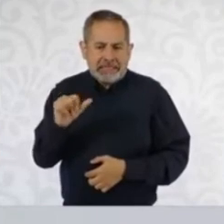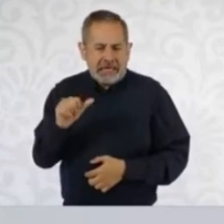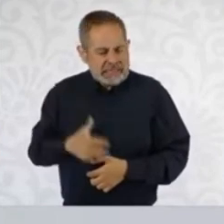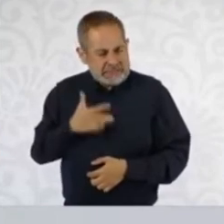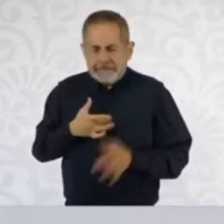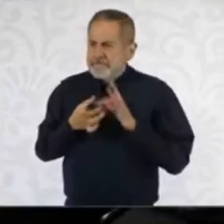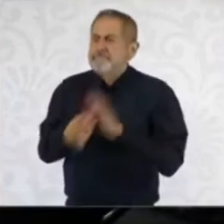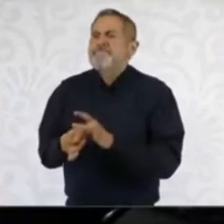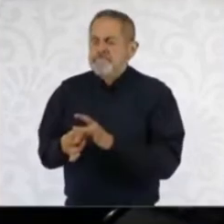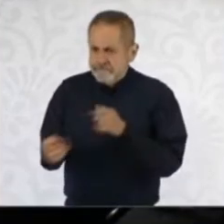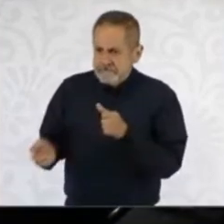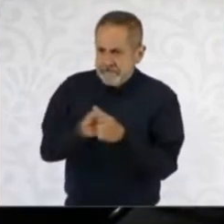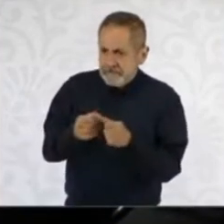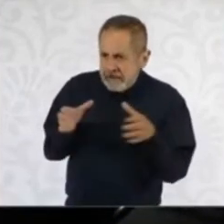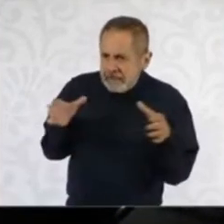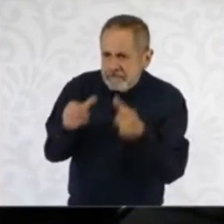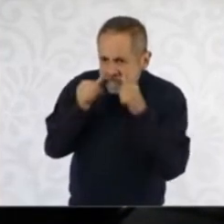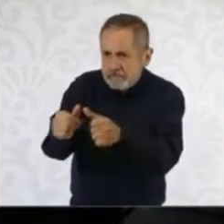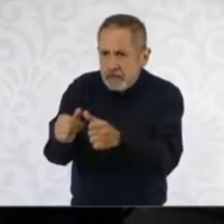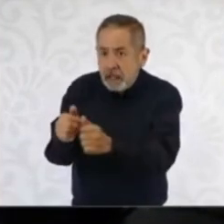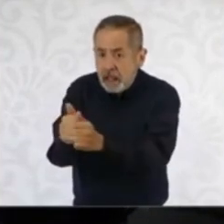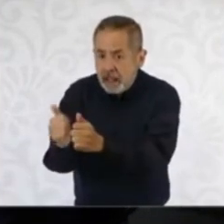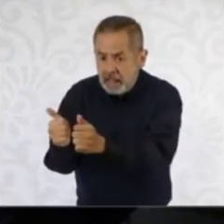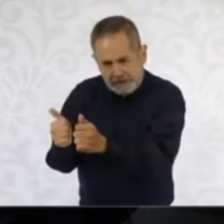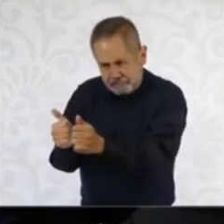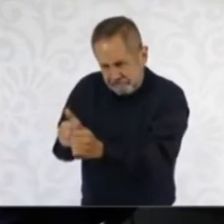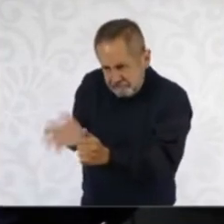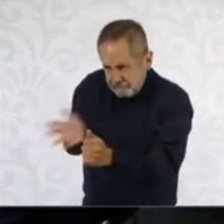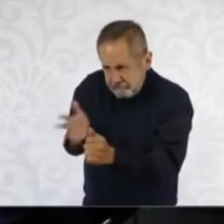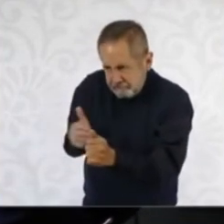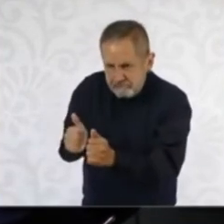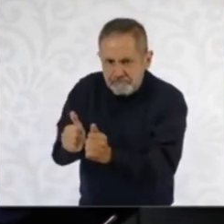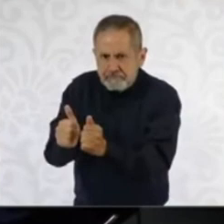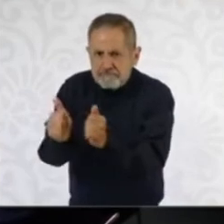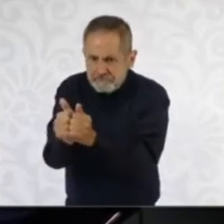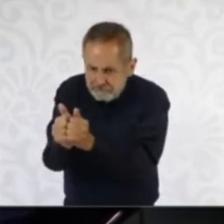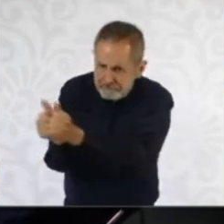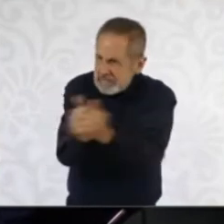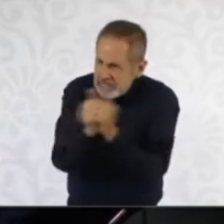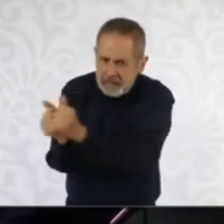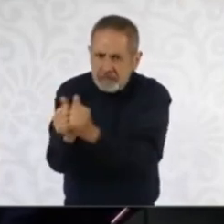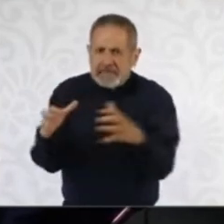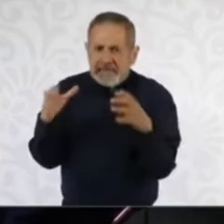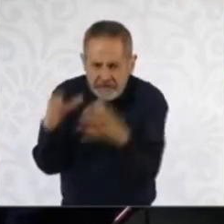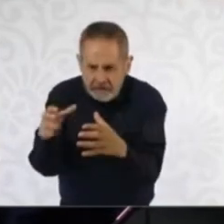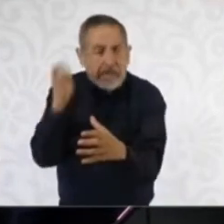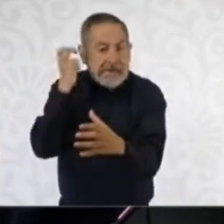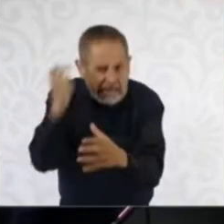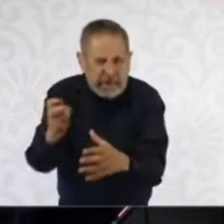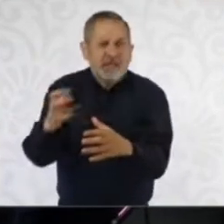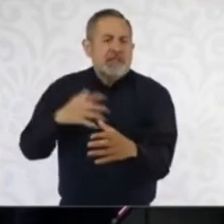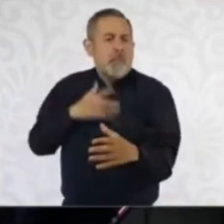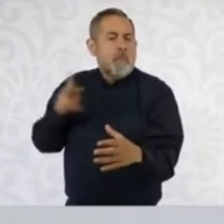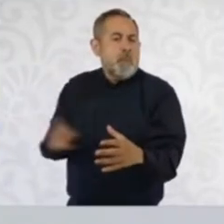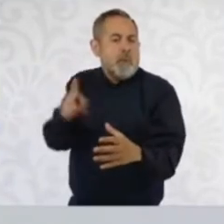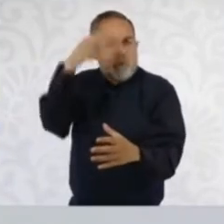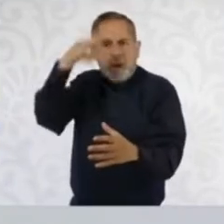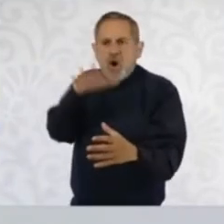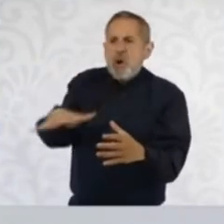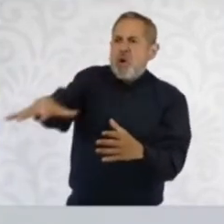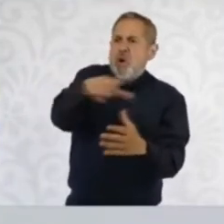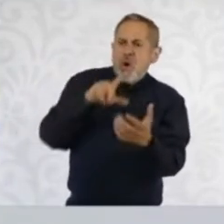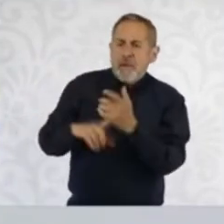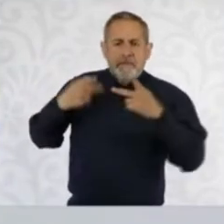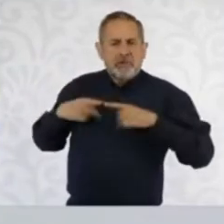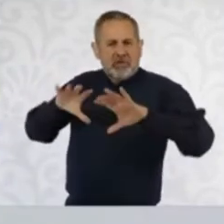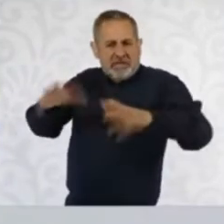somos. Nosotros damos la mano al que se queda atrás. Y eso es nuestro pueblo, eso es el pueblo de México. El pueblo de México no deja a nadie